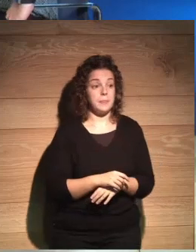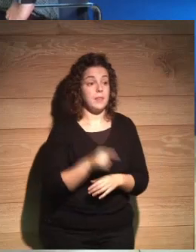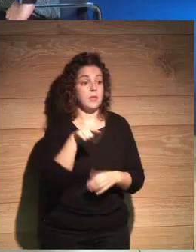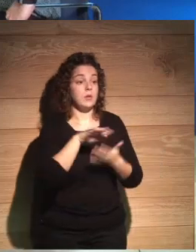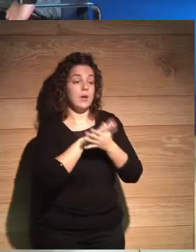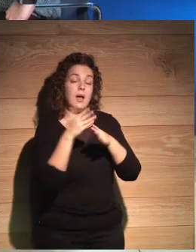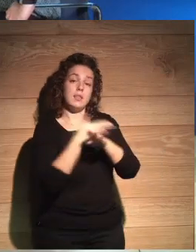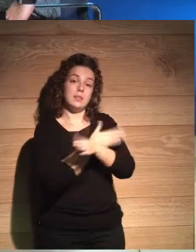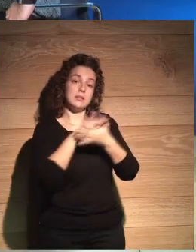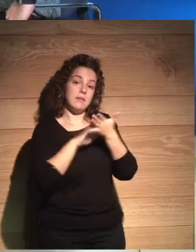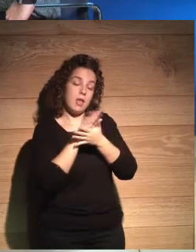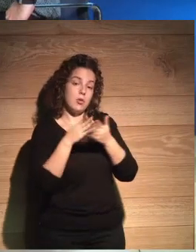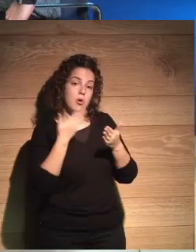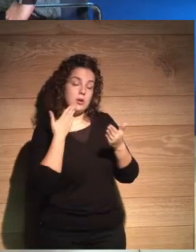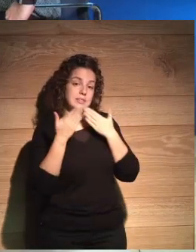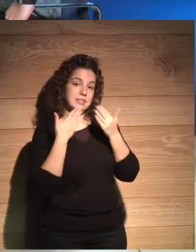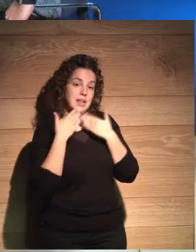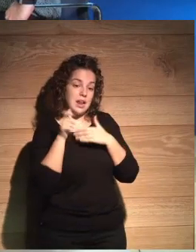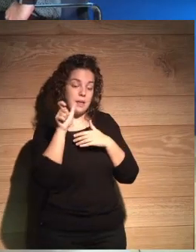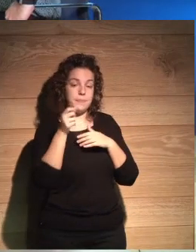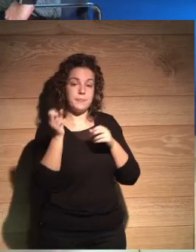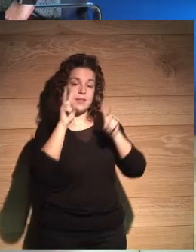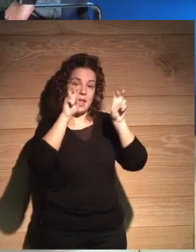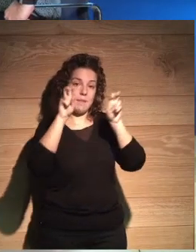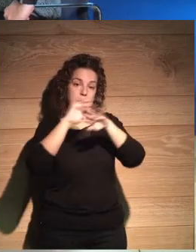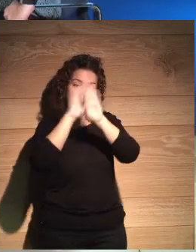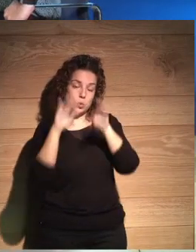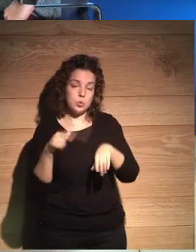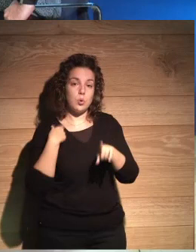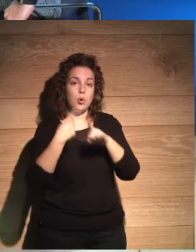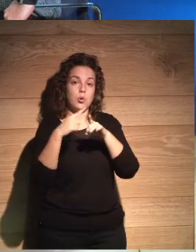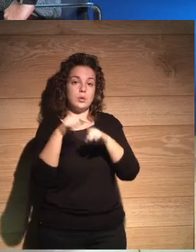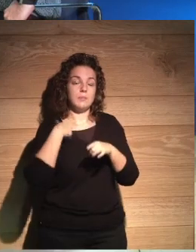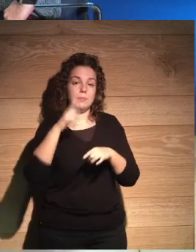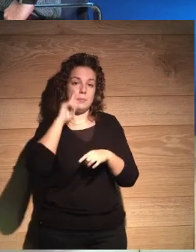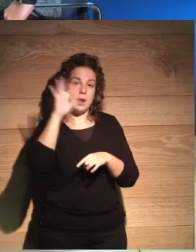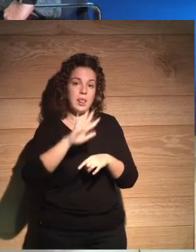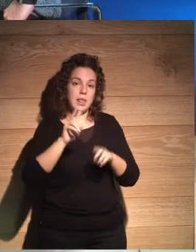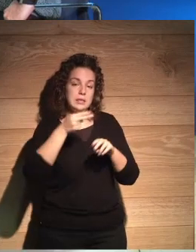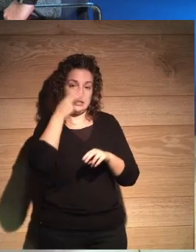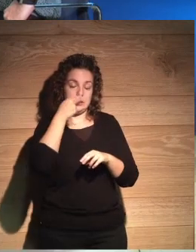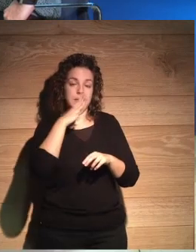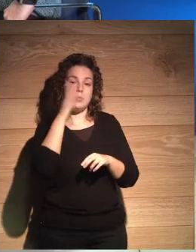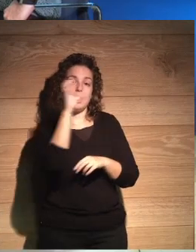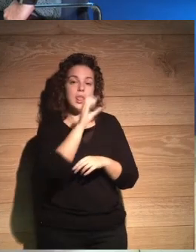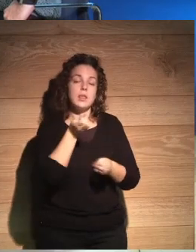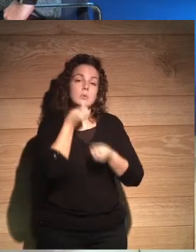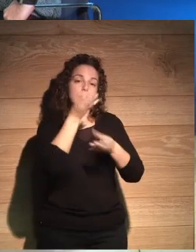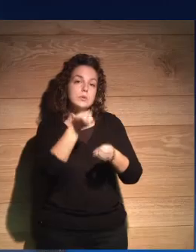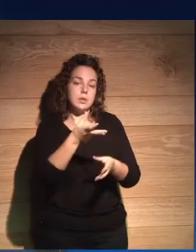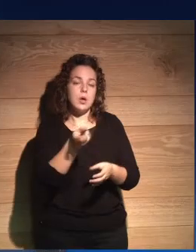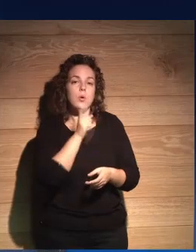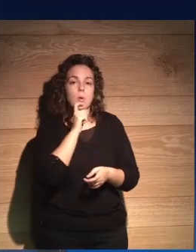Has hablado antes en tu charla de uno de los últimos capítulos, una cosa que me parece muy interesante, que es sobre cómo contamos la ciencia, ¿no? En